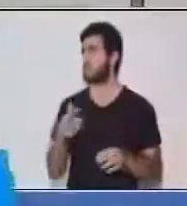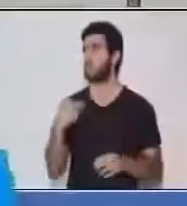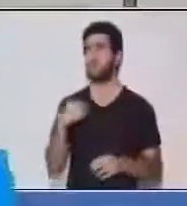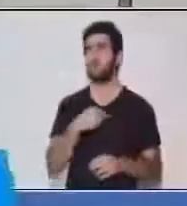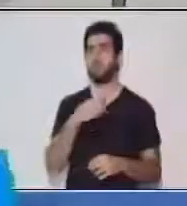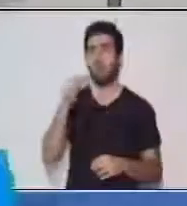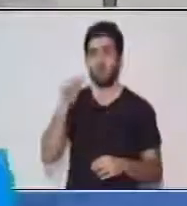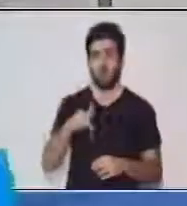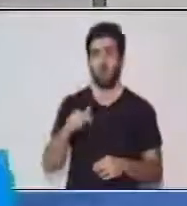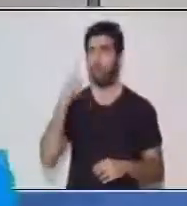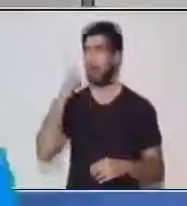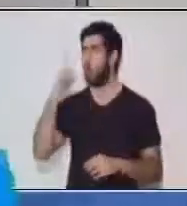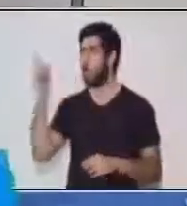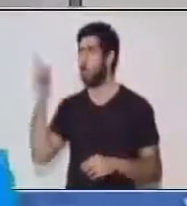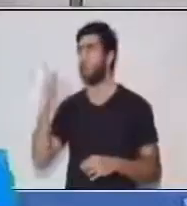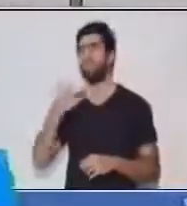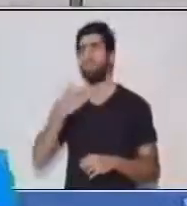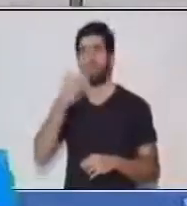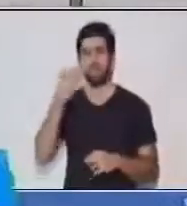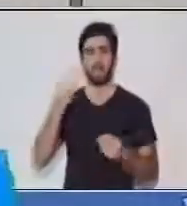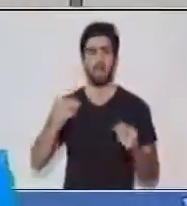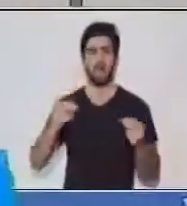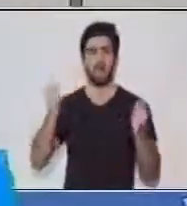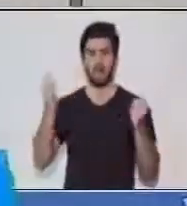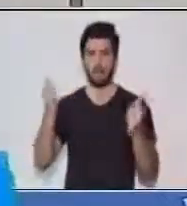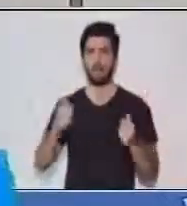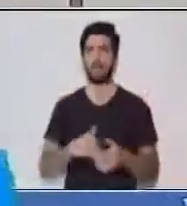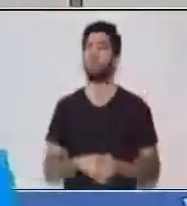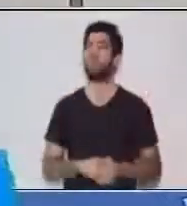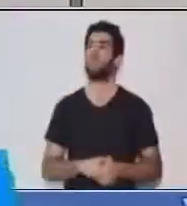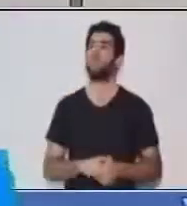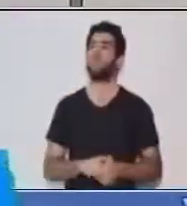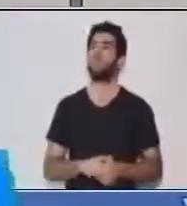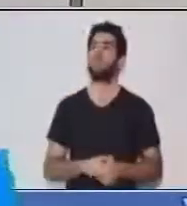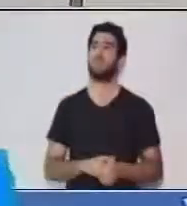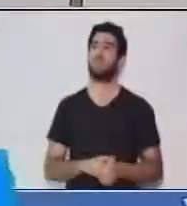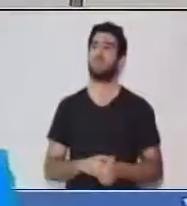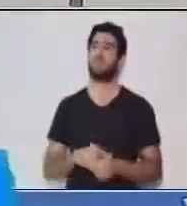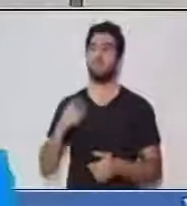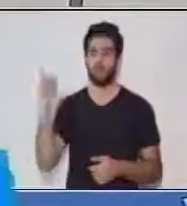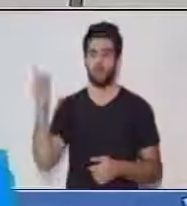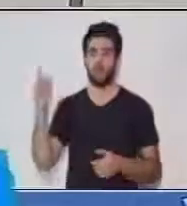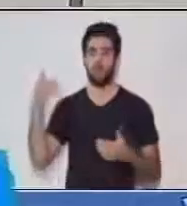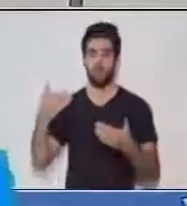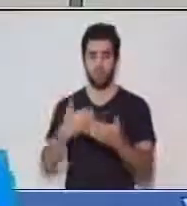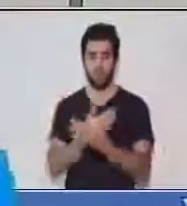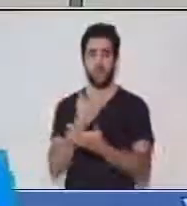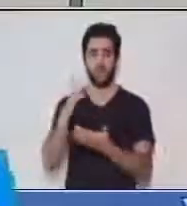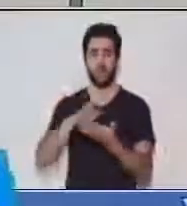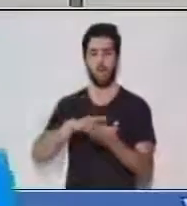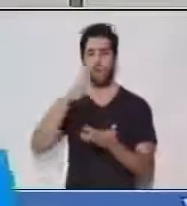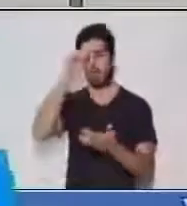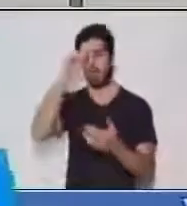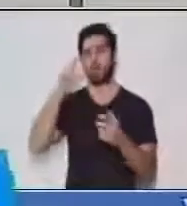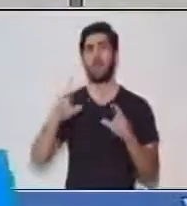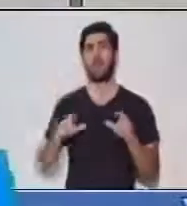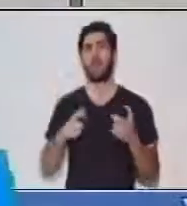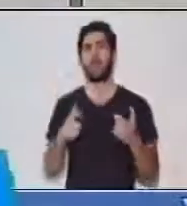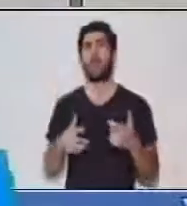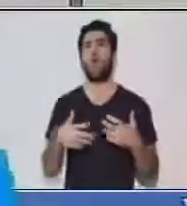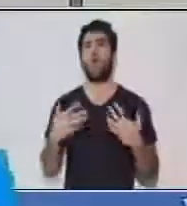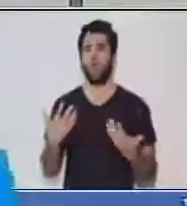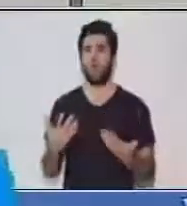aplicación sencilla. Tenemos los nuevos aprendizajes. Vamos a definir lo que es frecuencia, periodo y